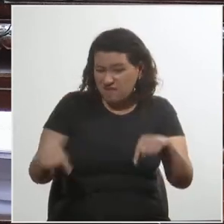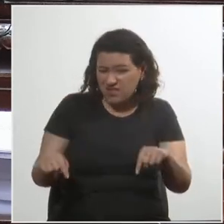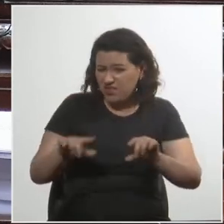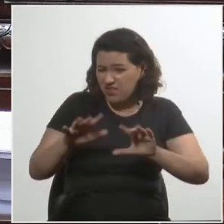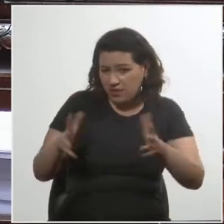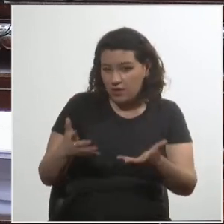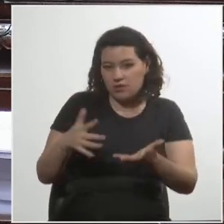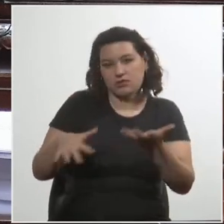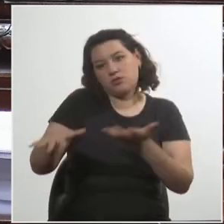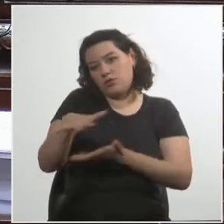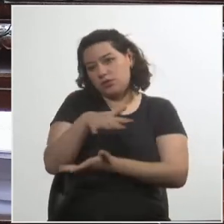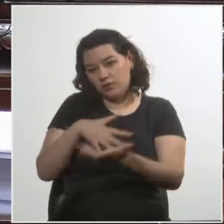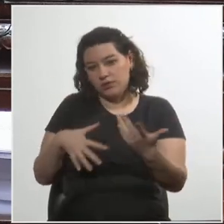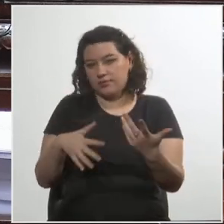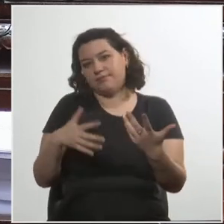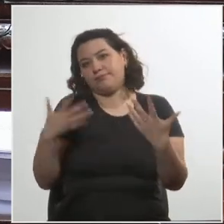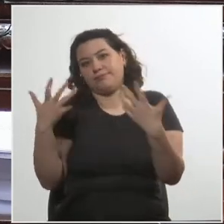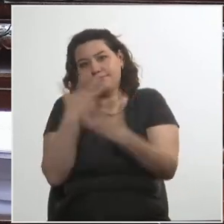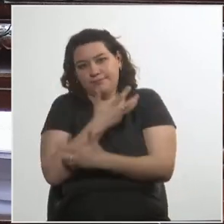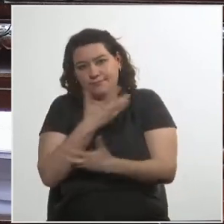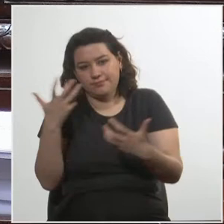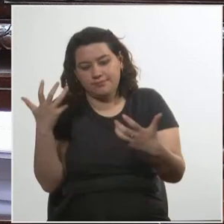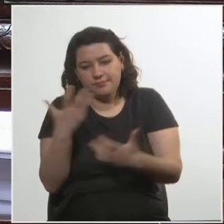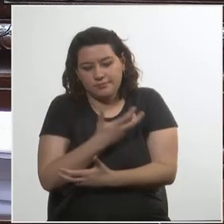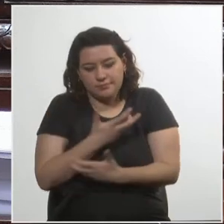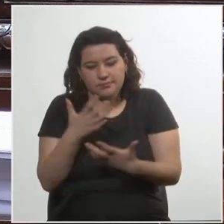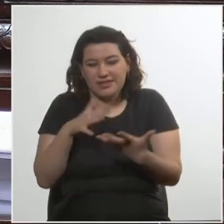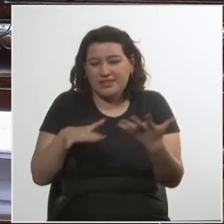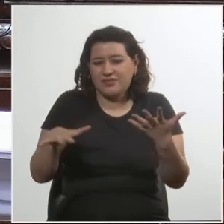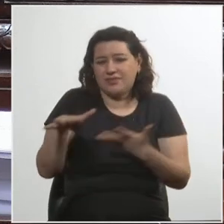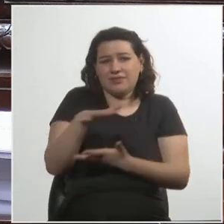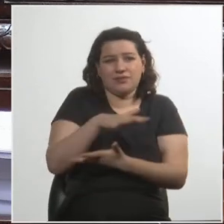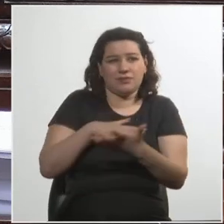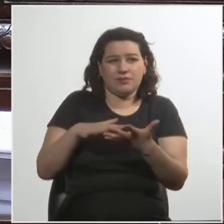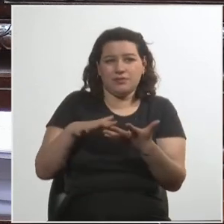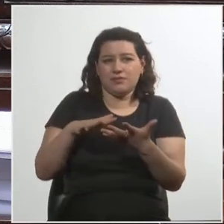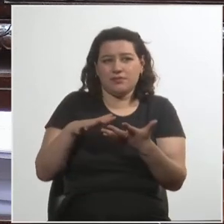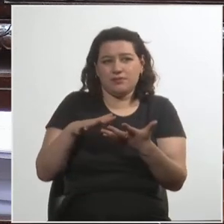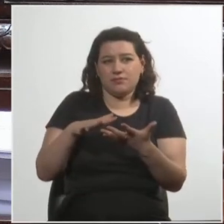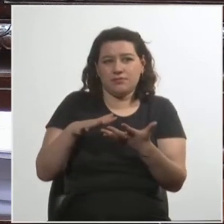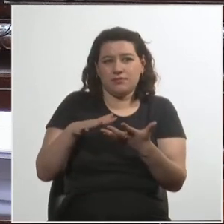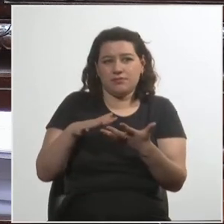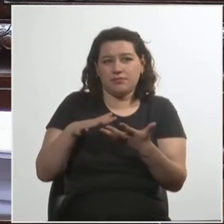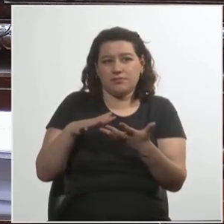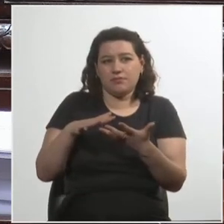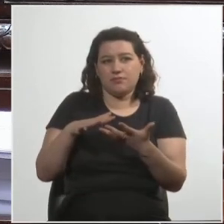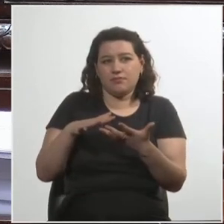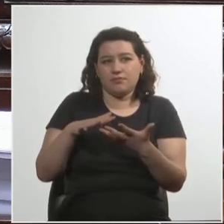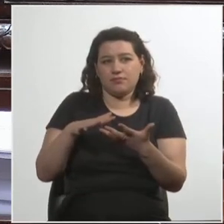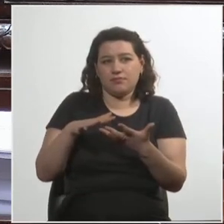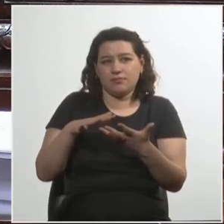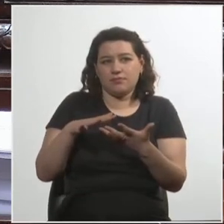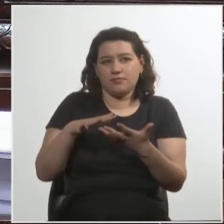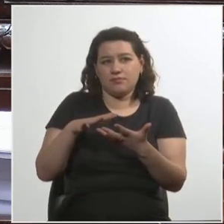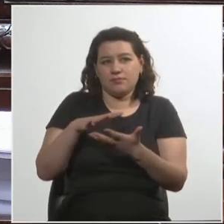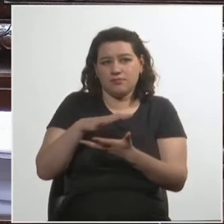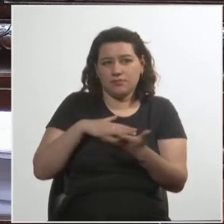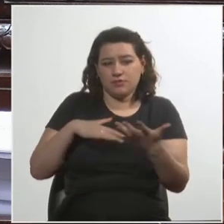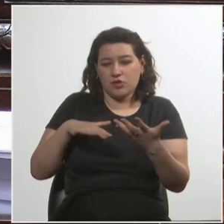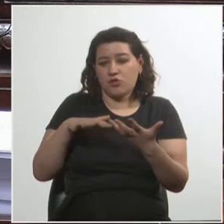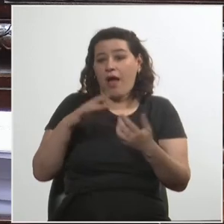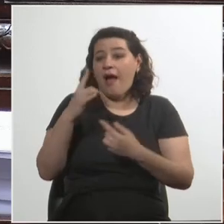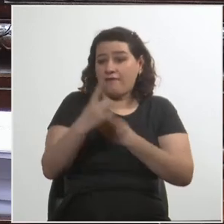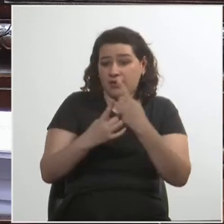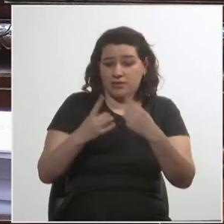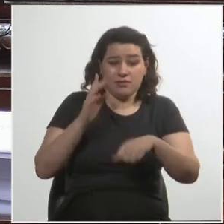atrocidades cometidas este en representación el nombre del estado